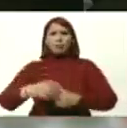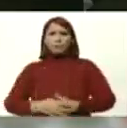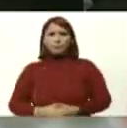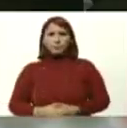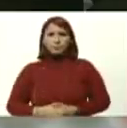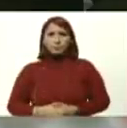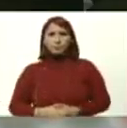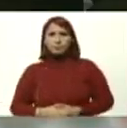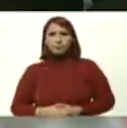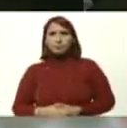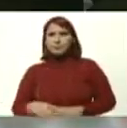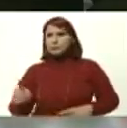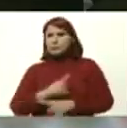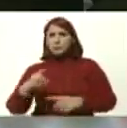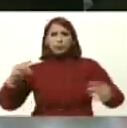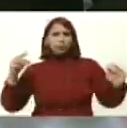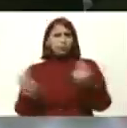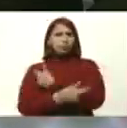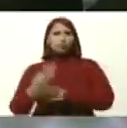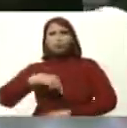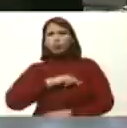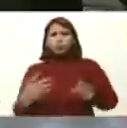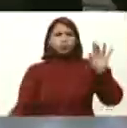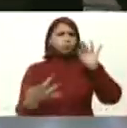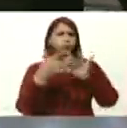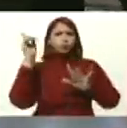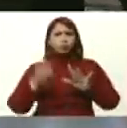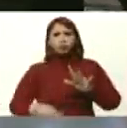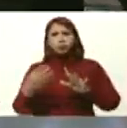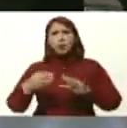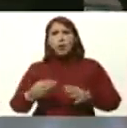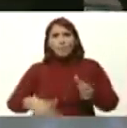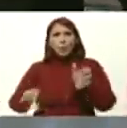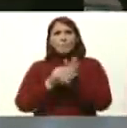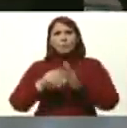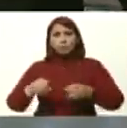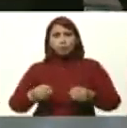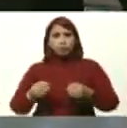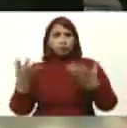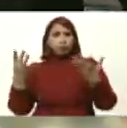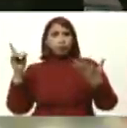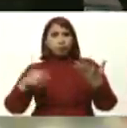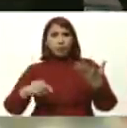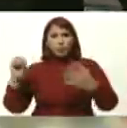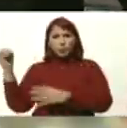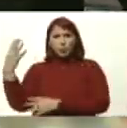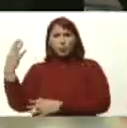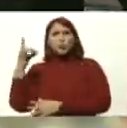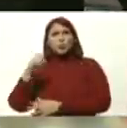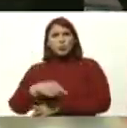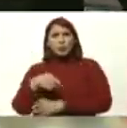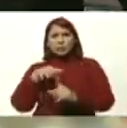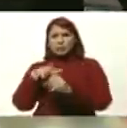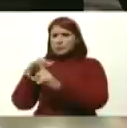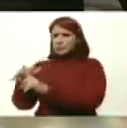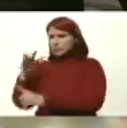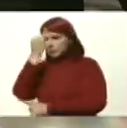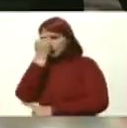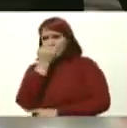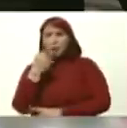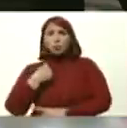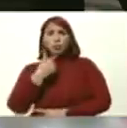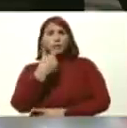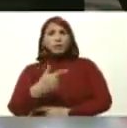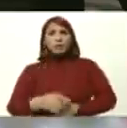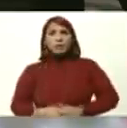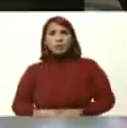¿No? Rápidamente hicimos las conexiones y le restablecimos el servicio. Es un ataque criminal, por eso yo le dije